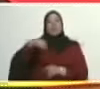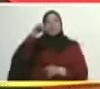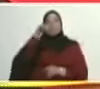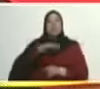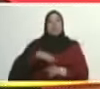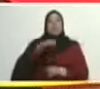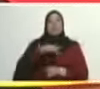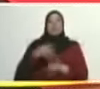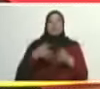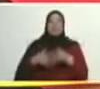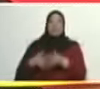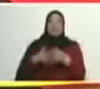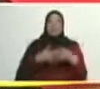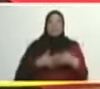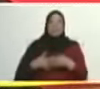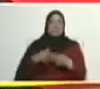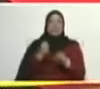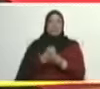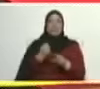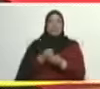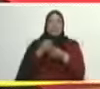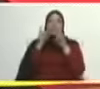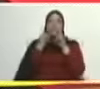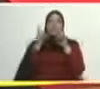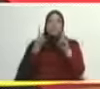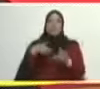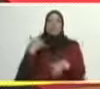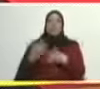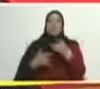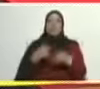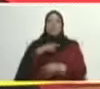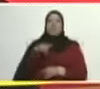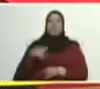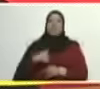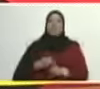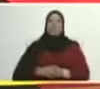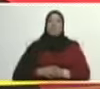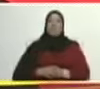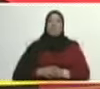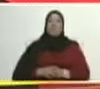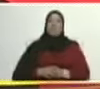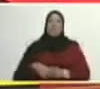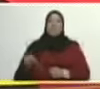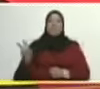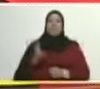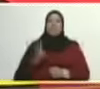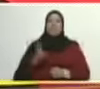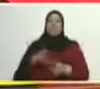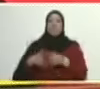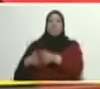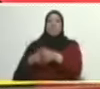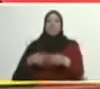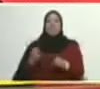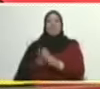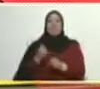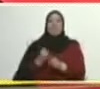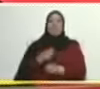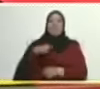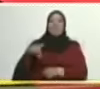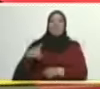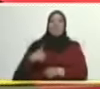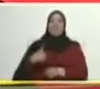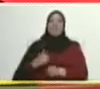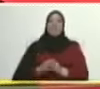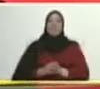de Estados Unidos decidió revertir la licencia que facilita las operaciones de Venezuela en el sector de petróleo y